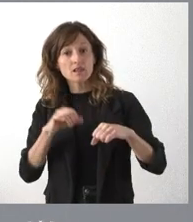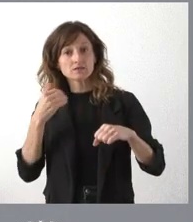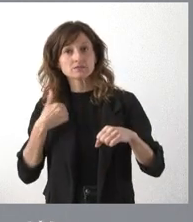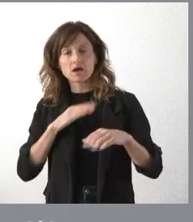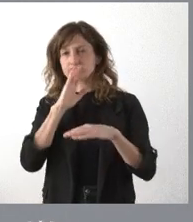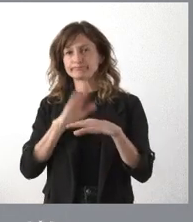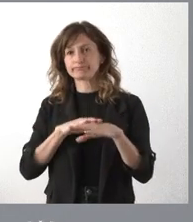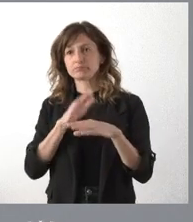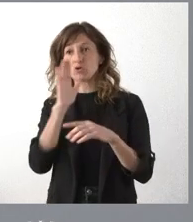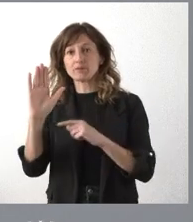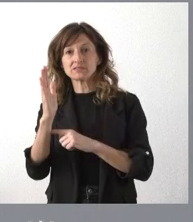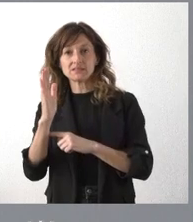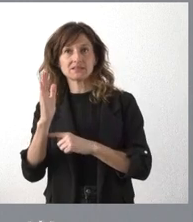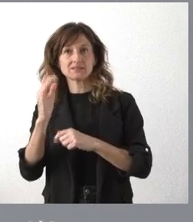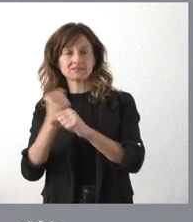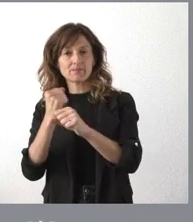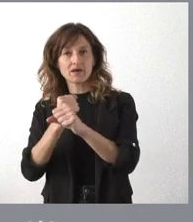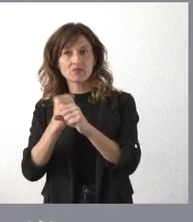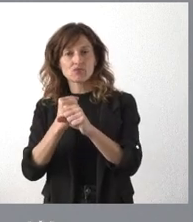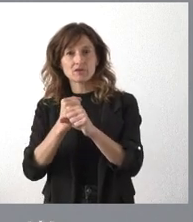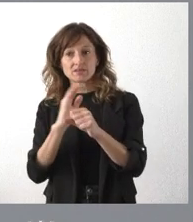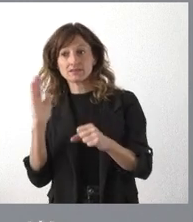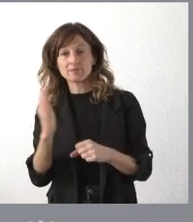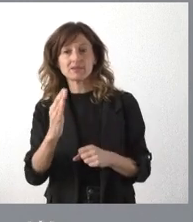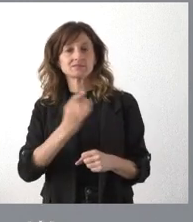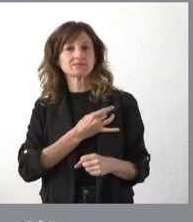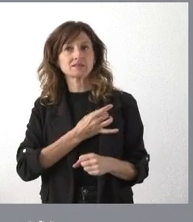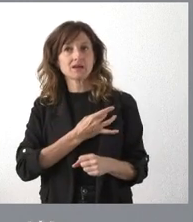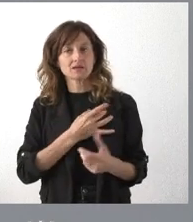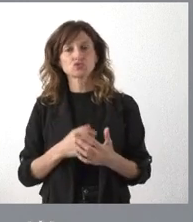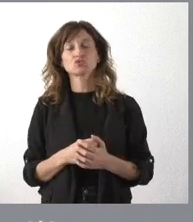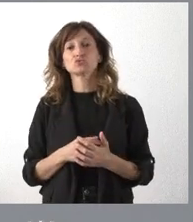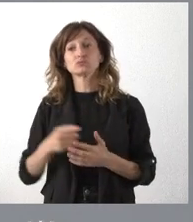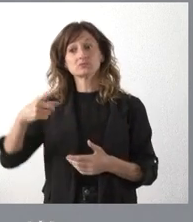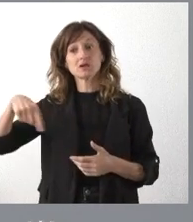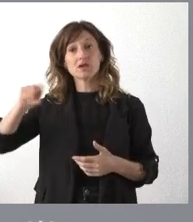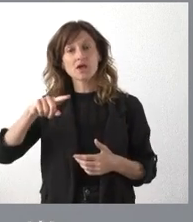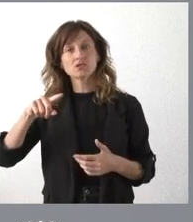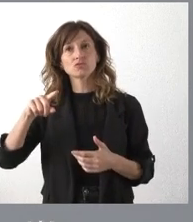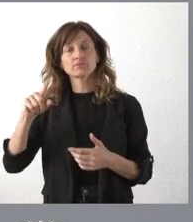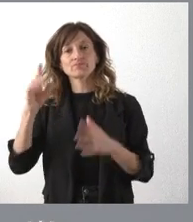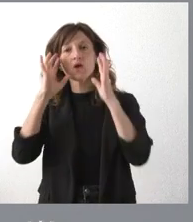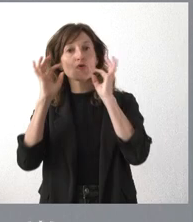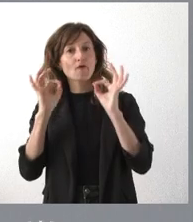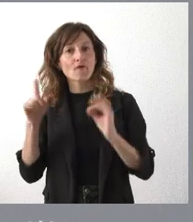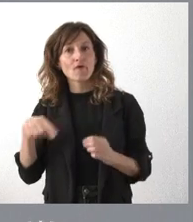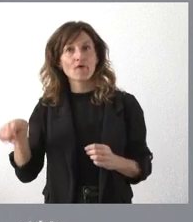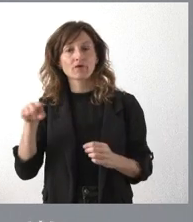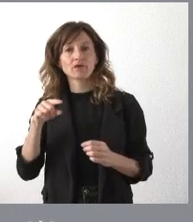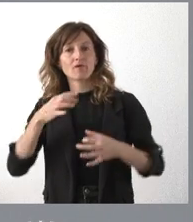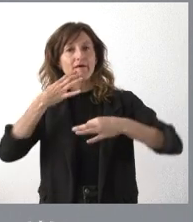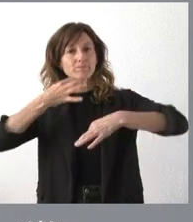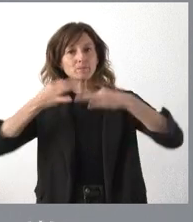los representantes de los trabajadores a través de los sindicatos correspondientes que son los que inspiran lógicamente la garantía